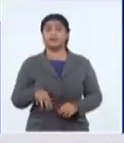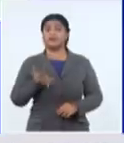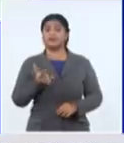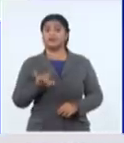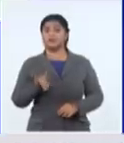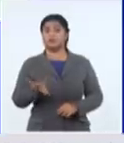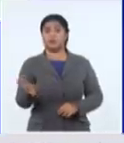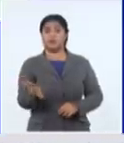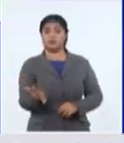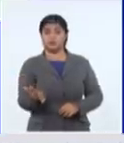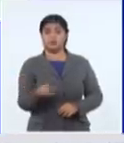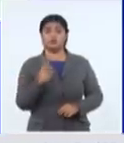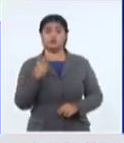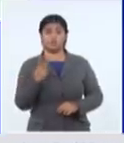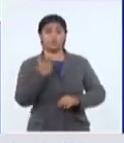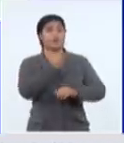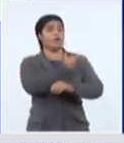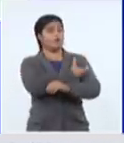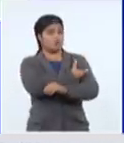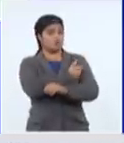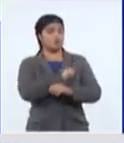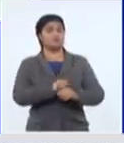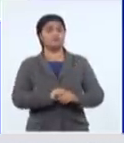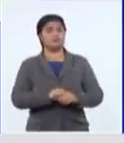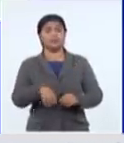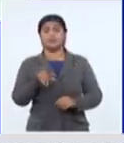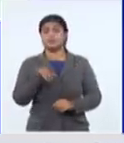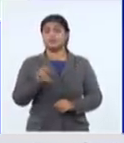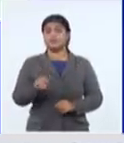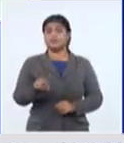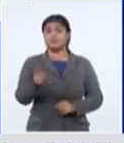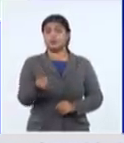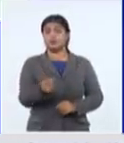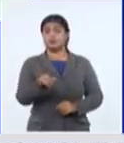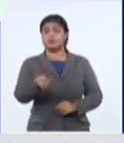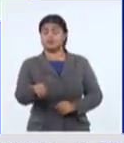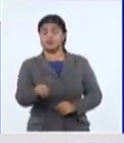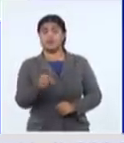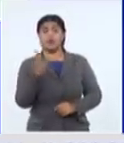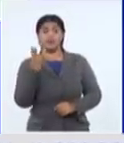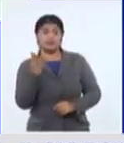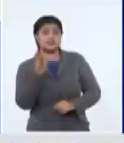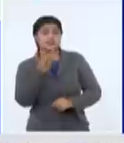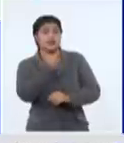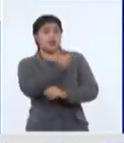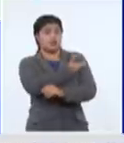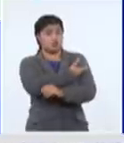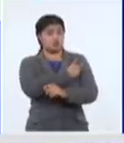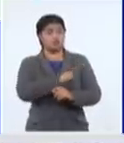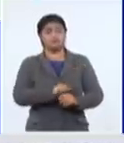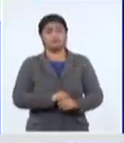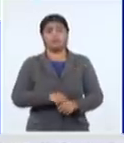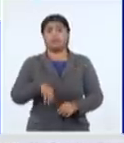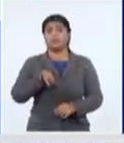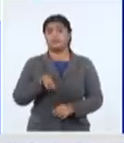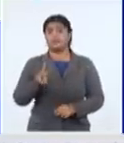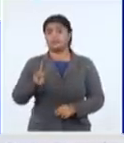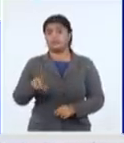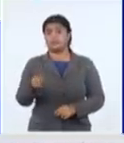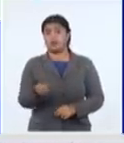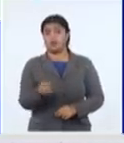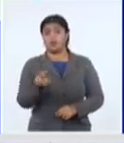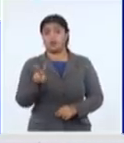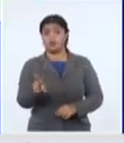79% con segunda, 60,6% con tercera y 63,2% con